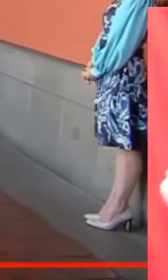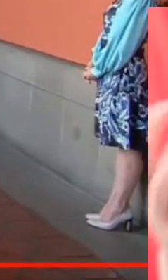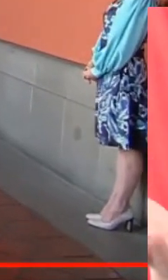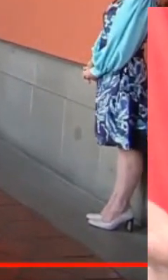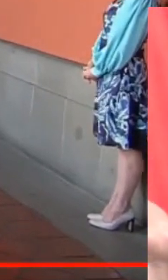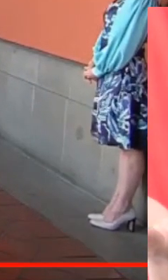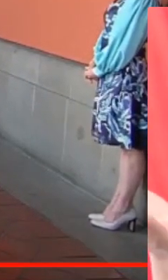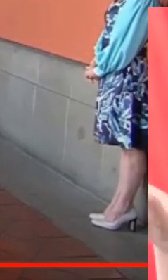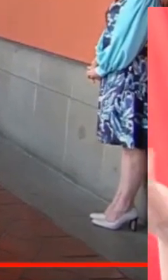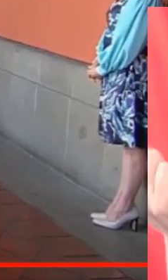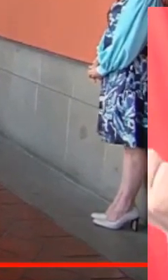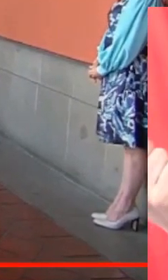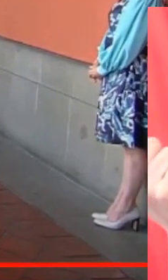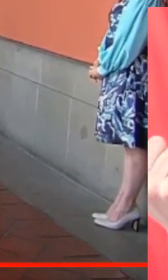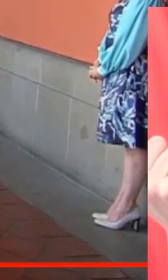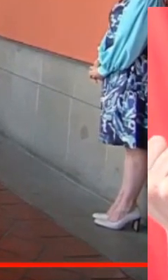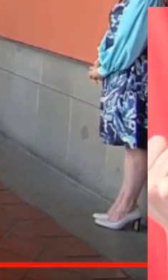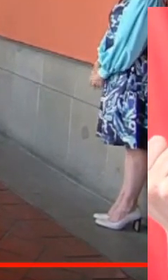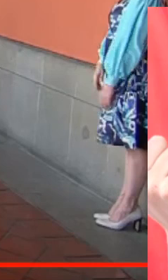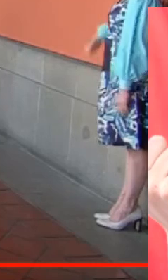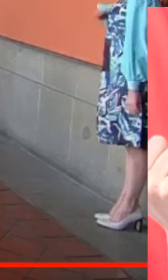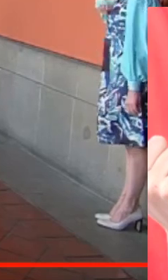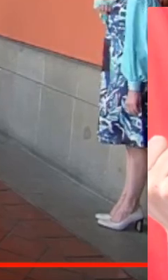Es parte de la ceremonia.